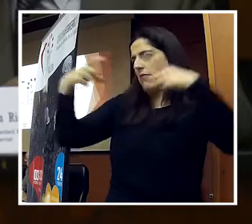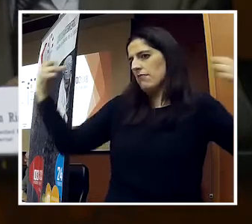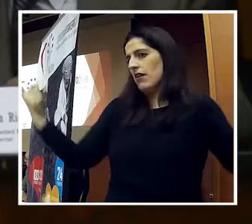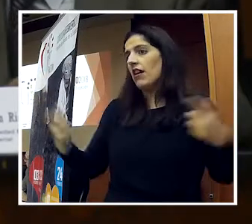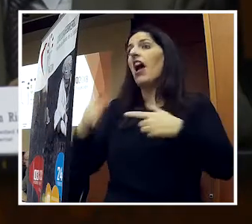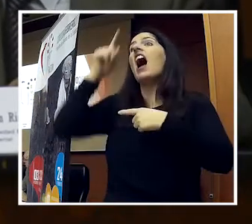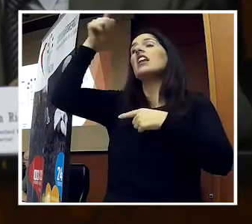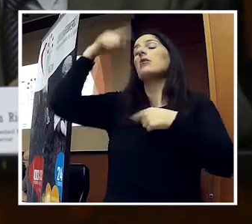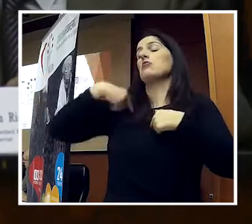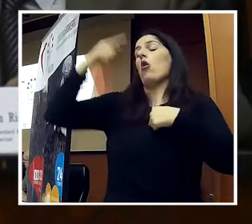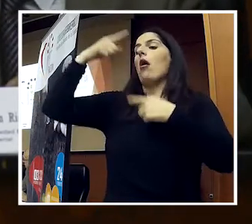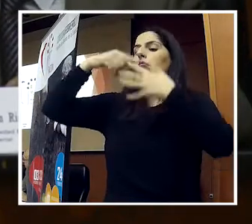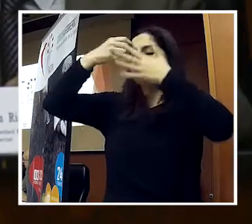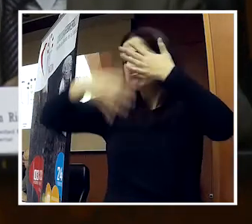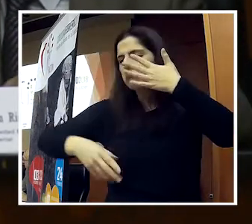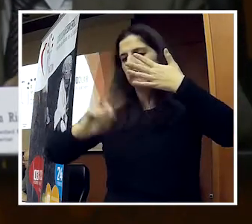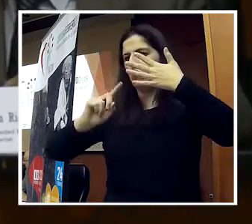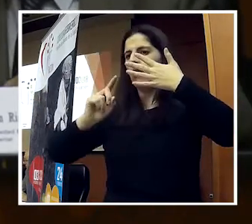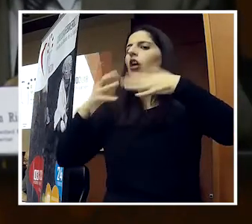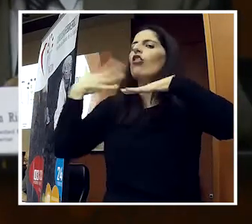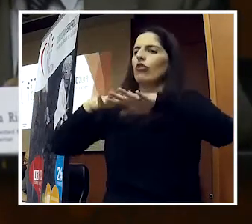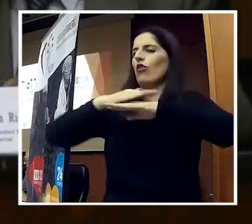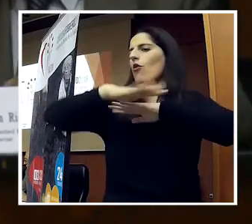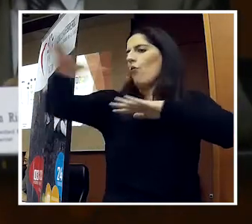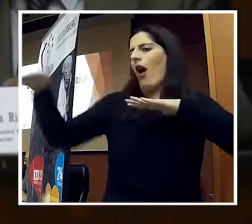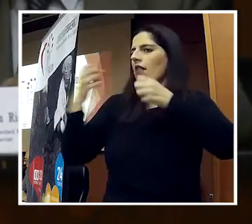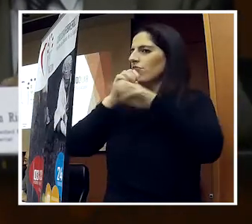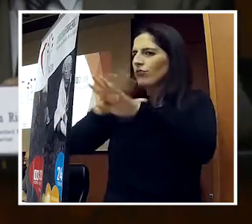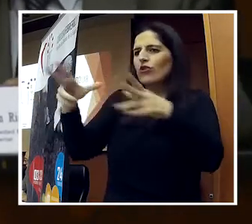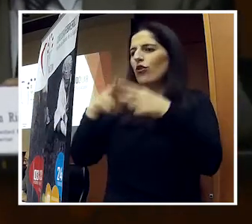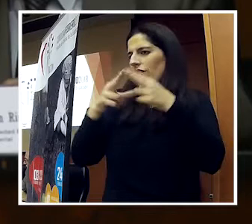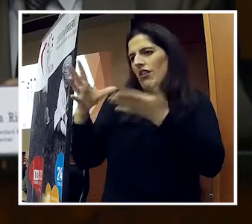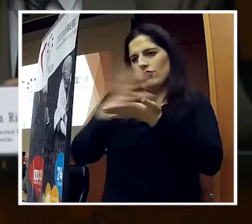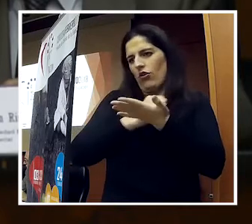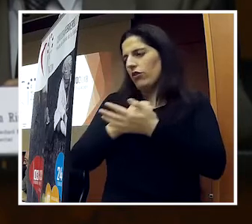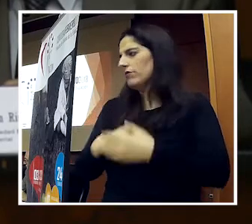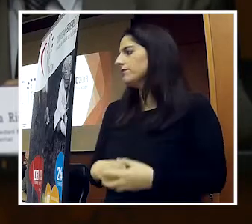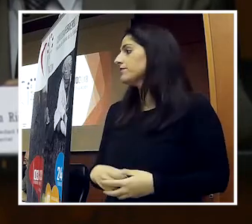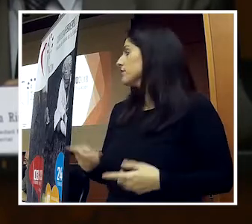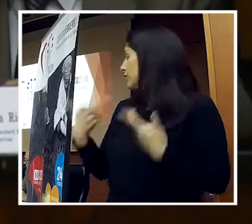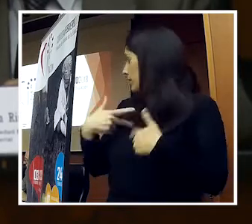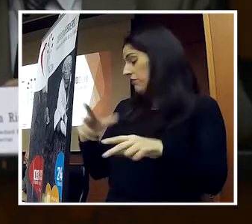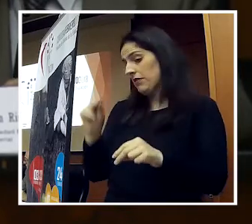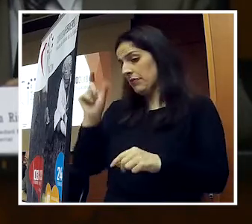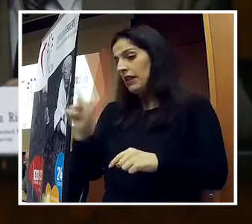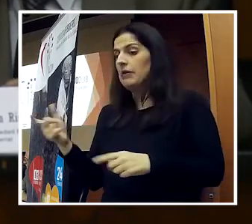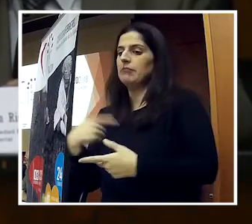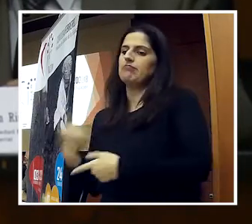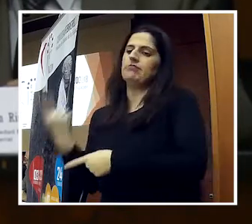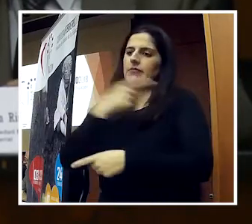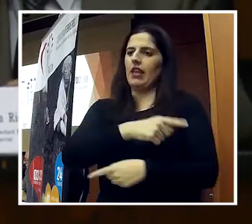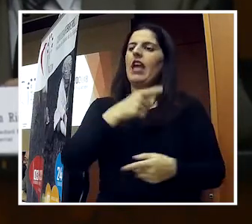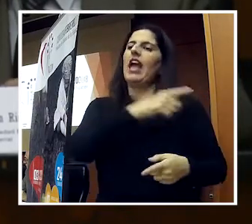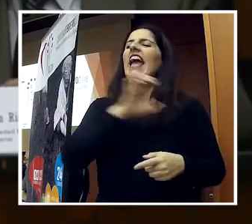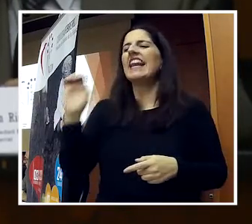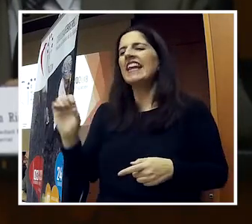arriba abajo no va a ser suficientemente efectivo. Yo con estas palabras dejo al profesor Enrique